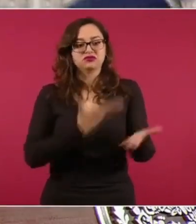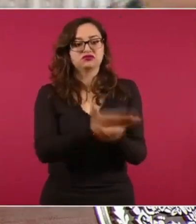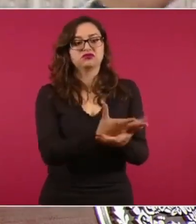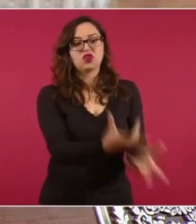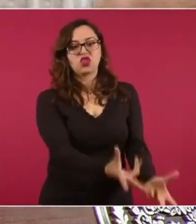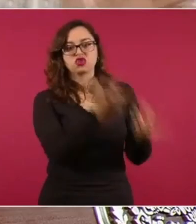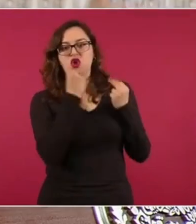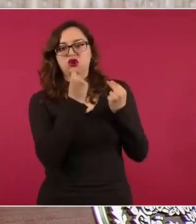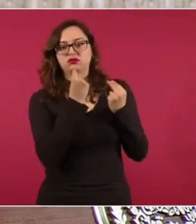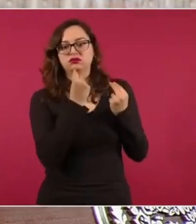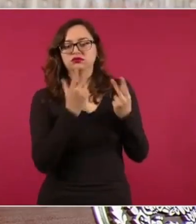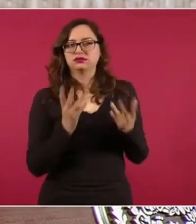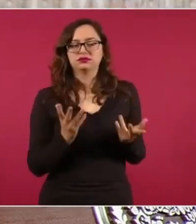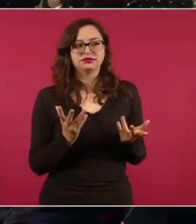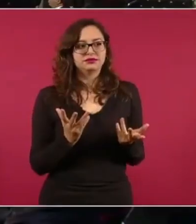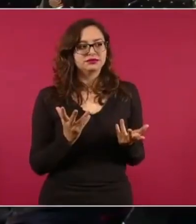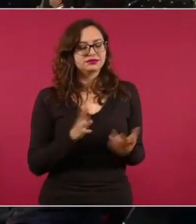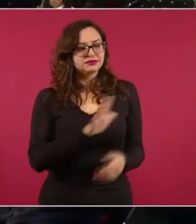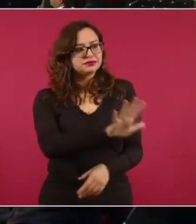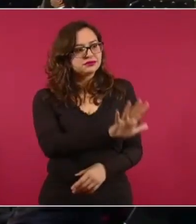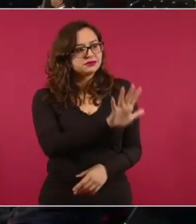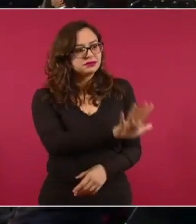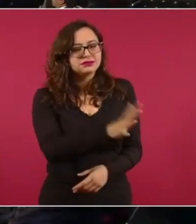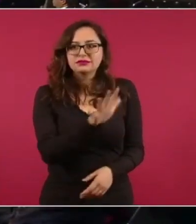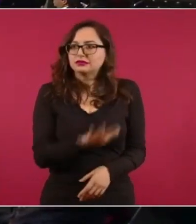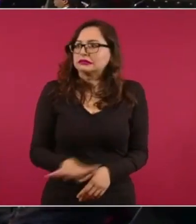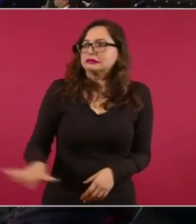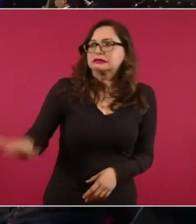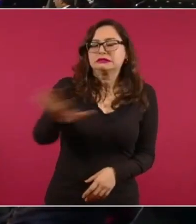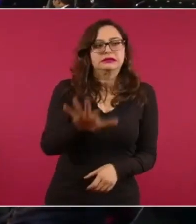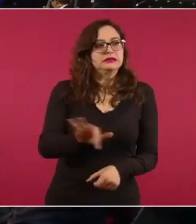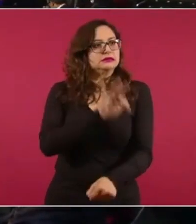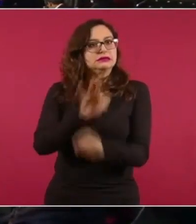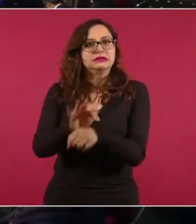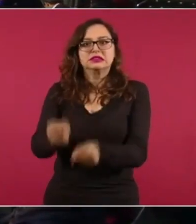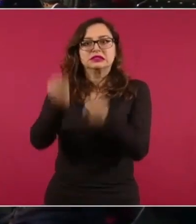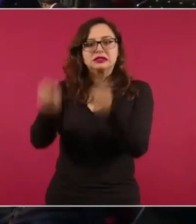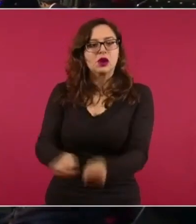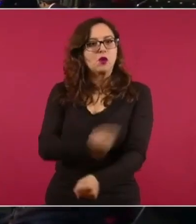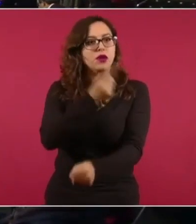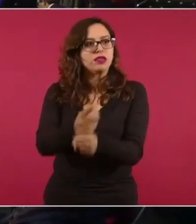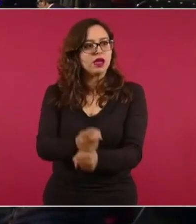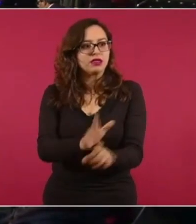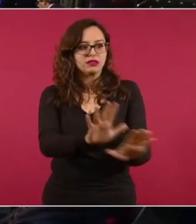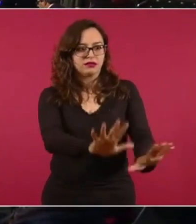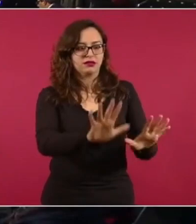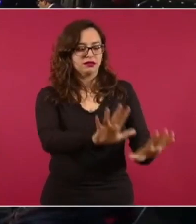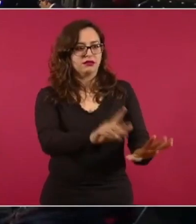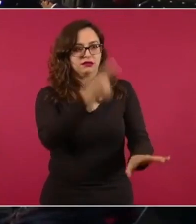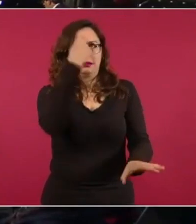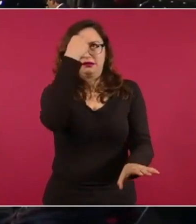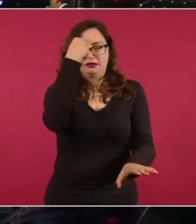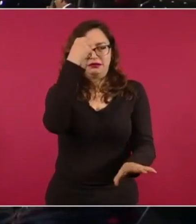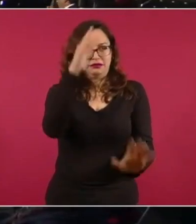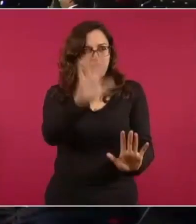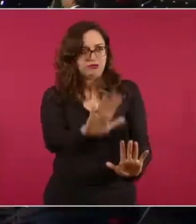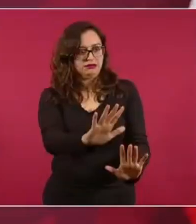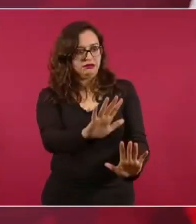en casos que tienen que ver con la seguridad pública, donde está de por medio la vida de las personas. ¿Cómo